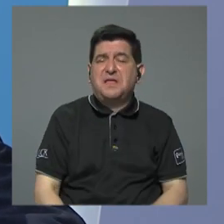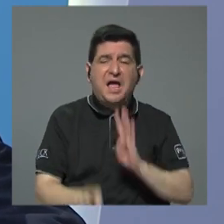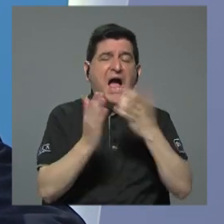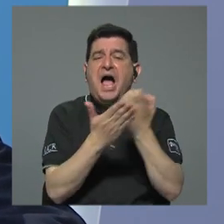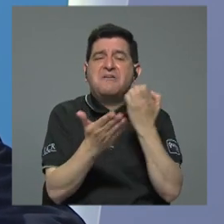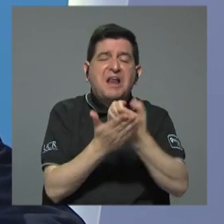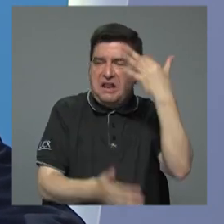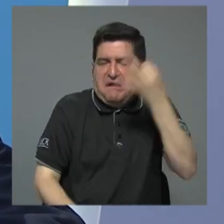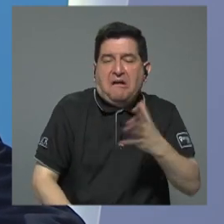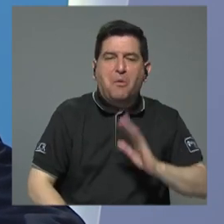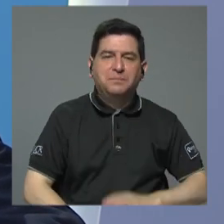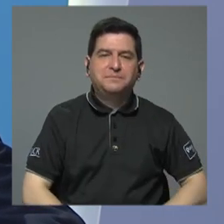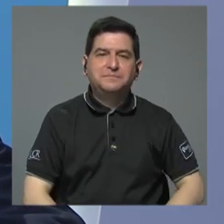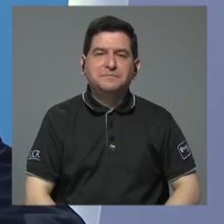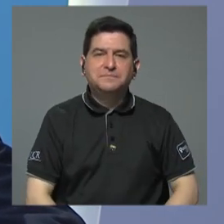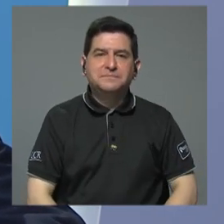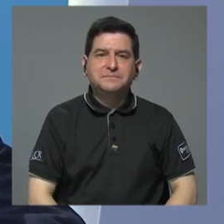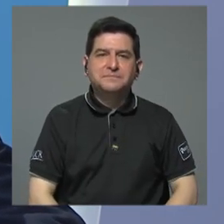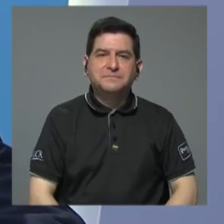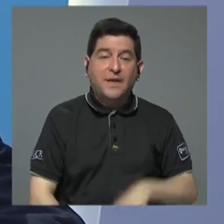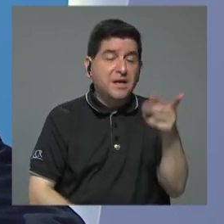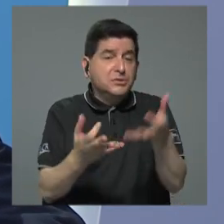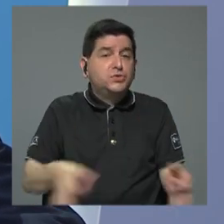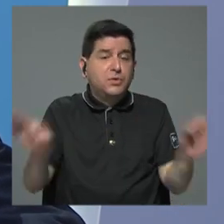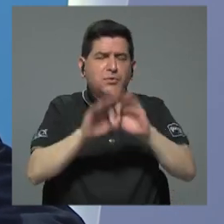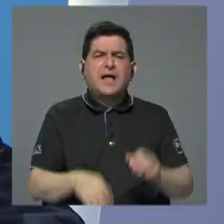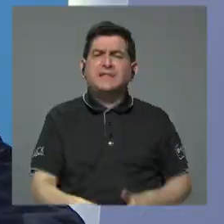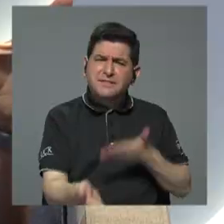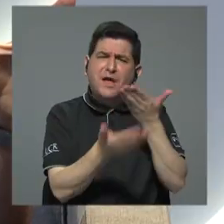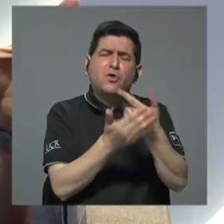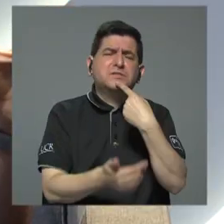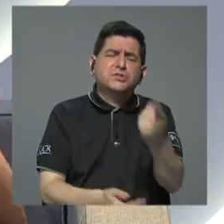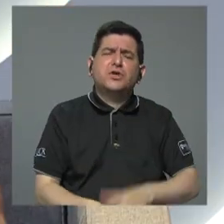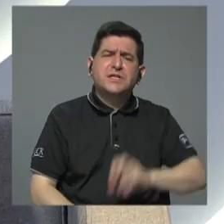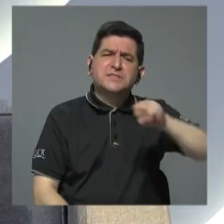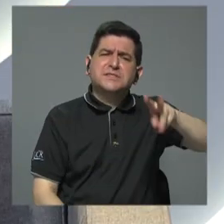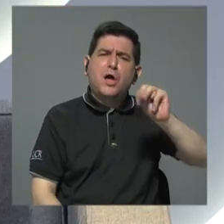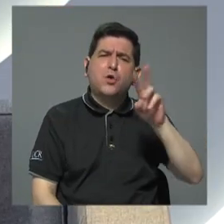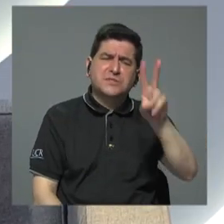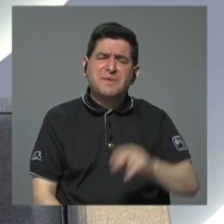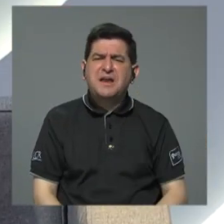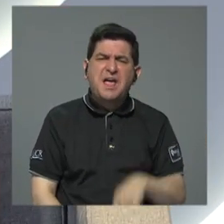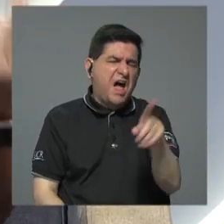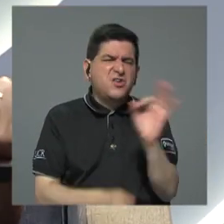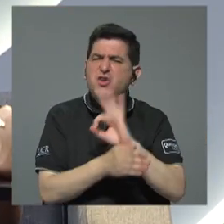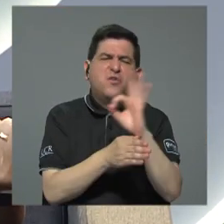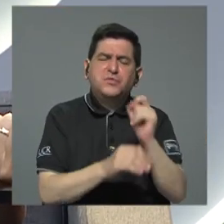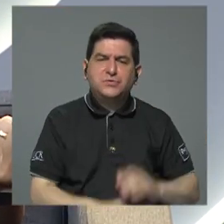economía, creo que es... muy importante. Las concesiones, dice José María Villalta, han sido un fracaso.